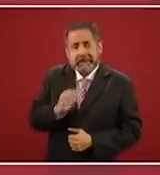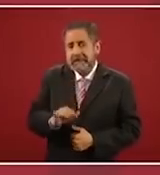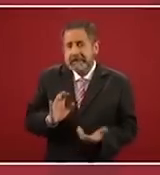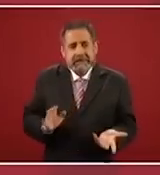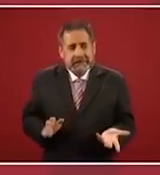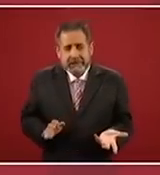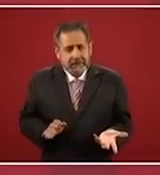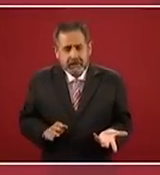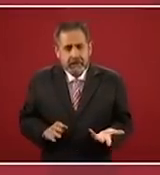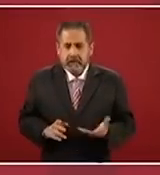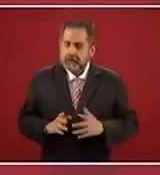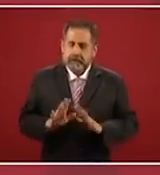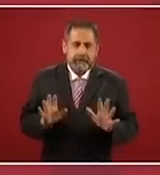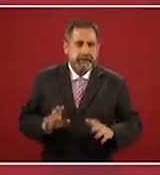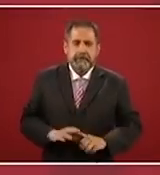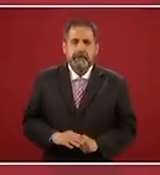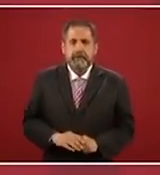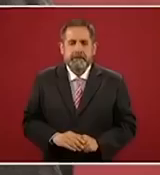Pero